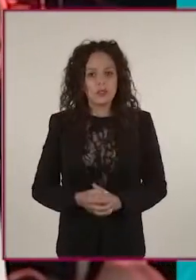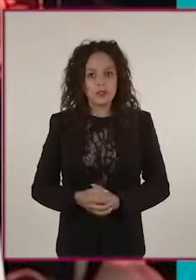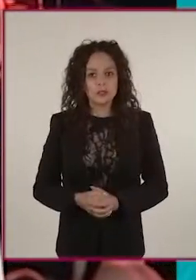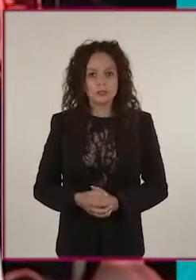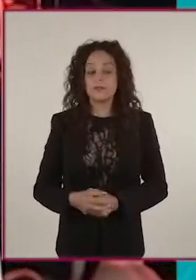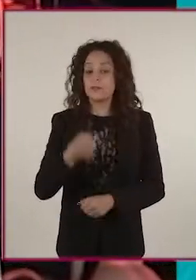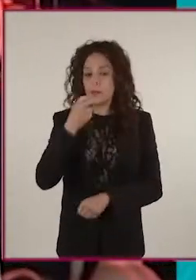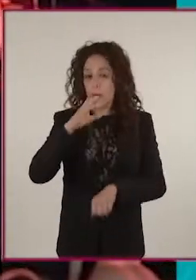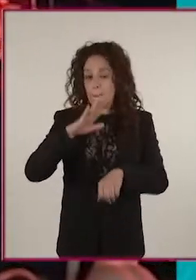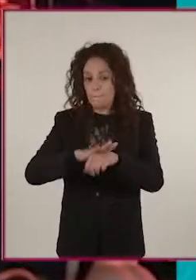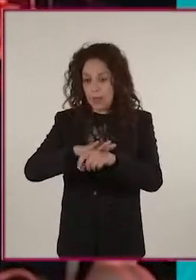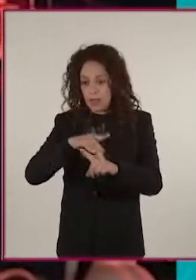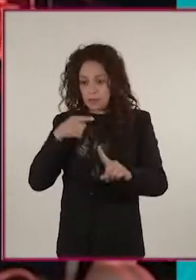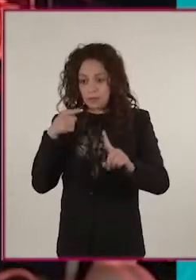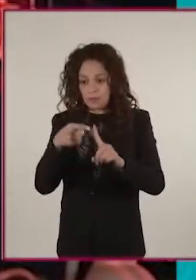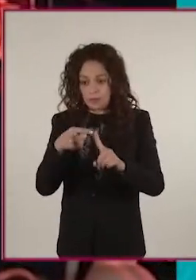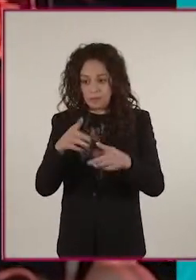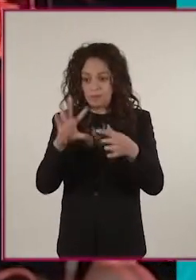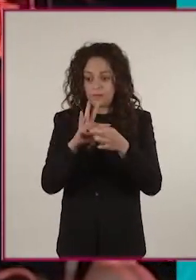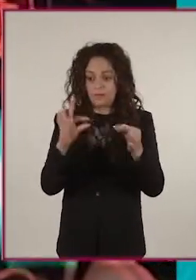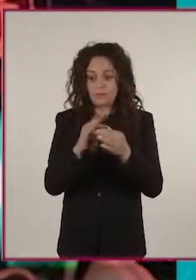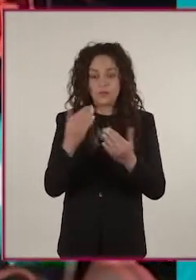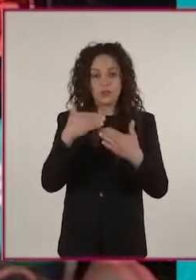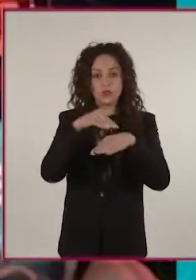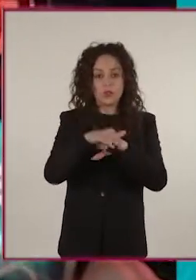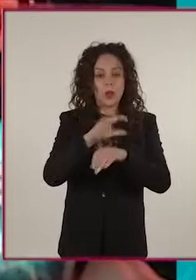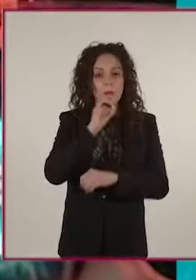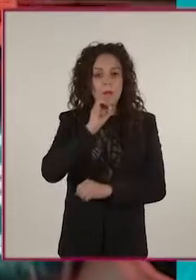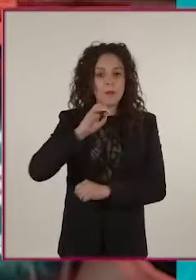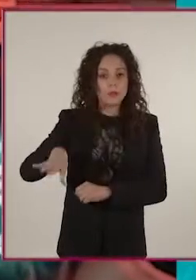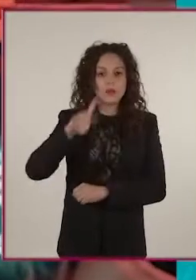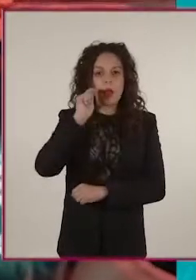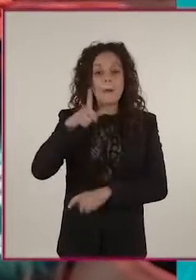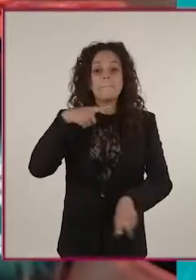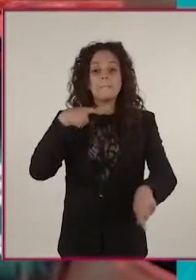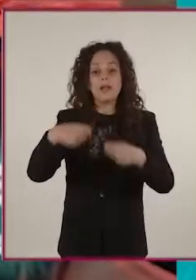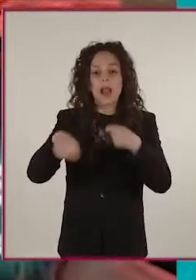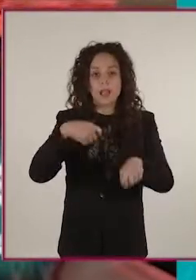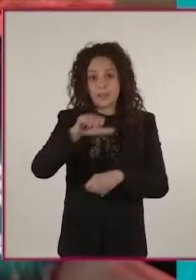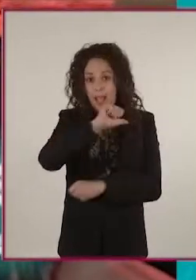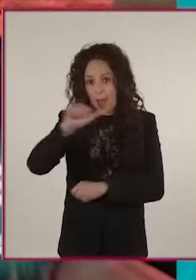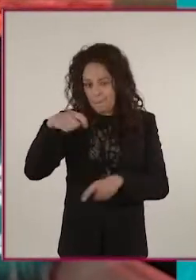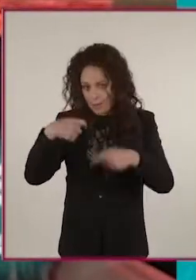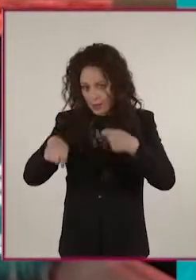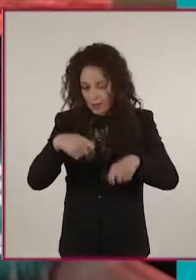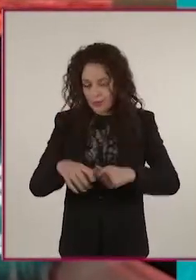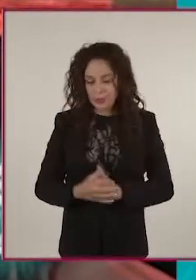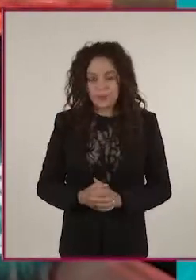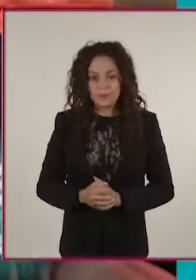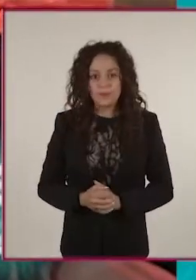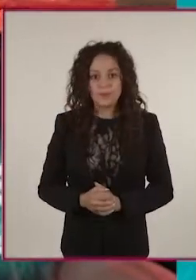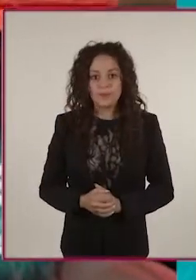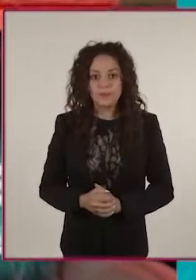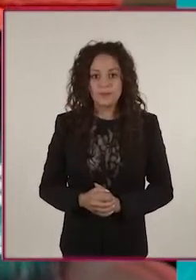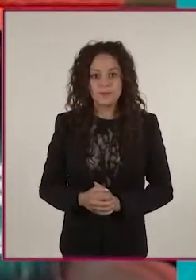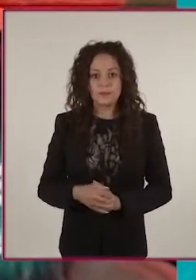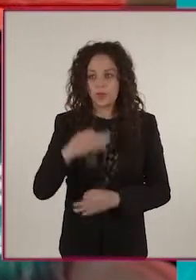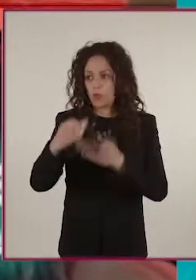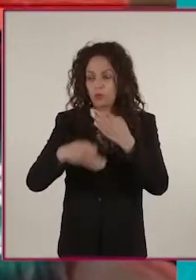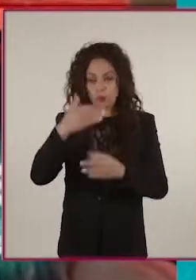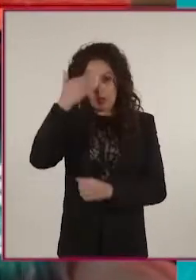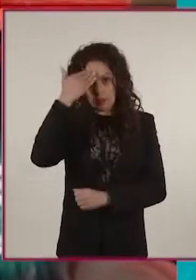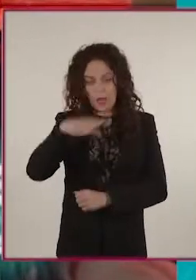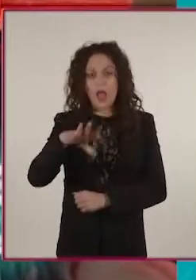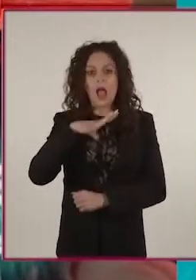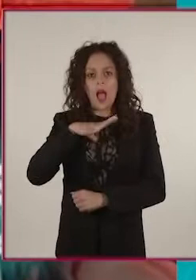de la basura que tiene que ver con el plástico, que como todos sabemos, bueno, una buena parte de esos plásticos